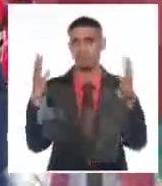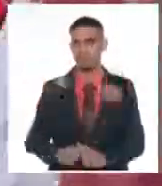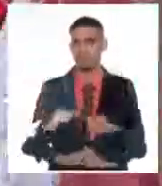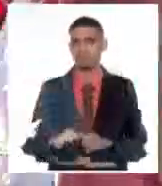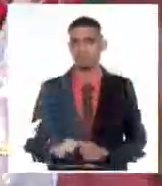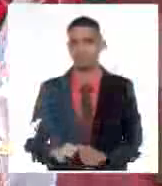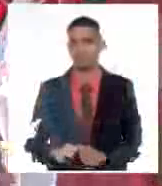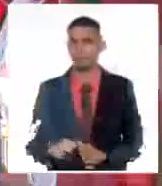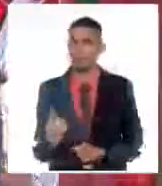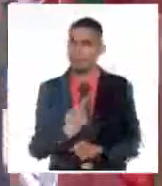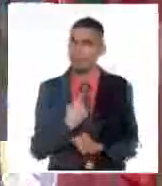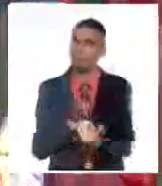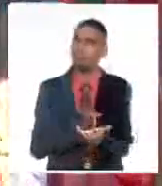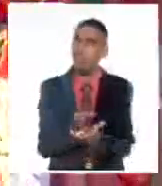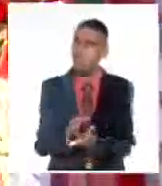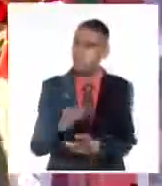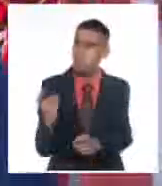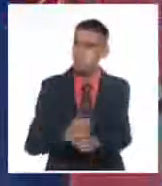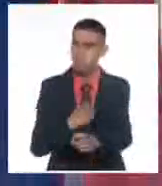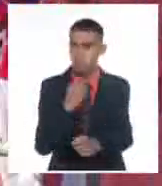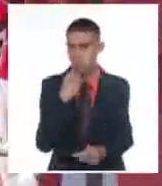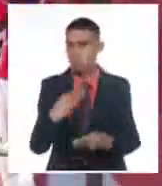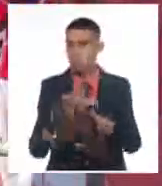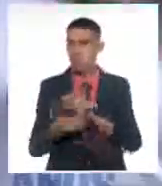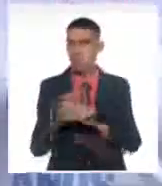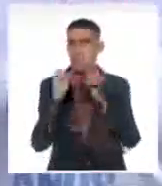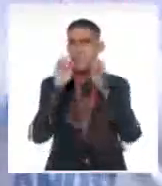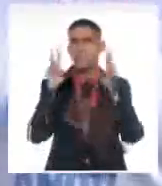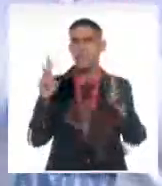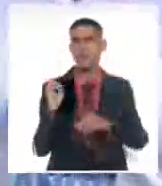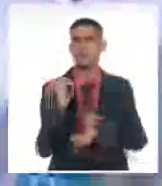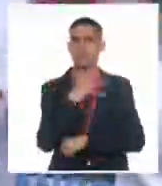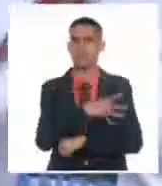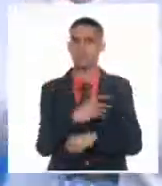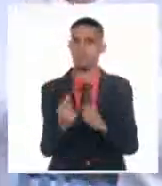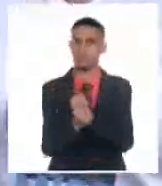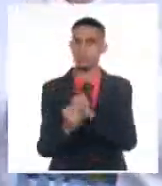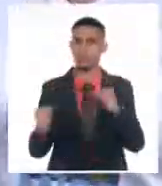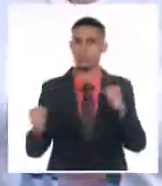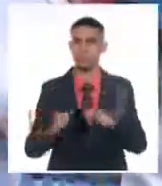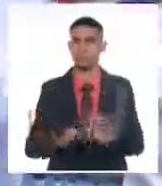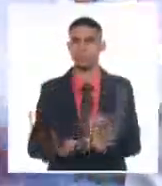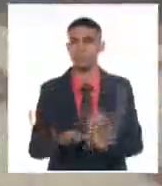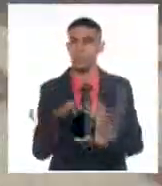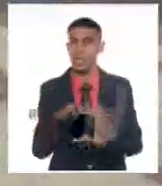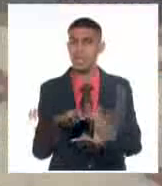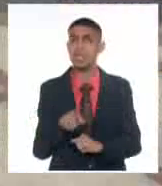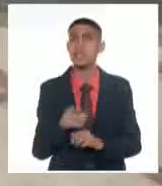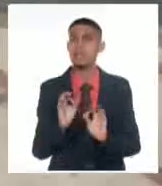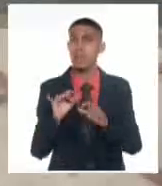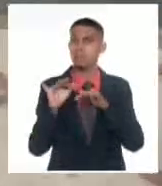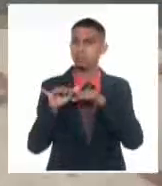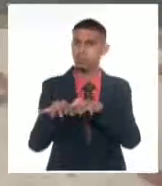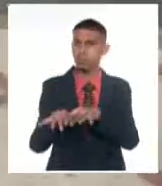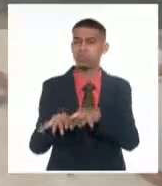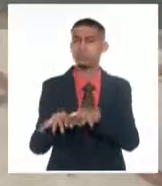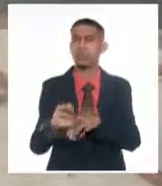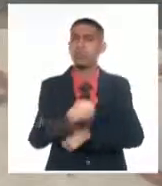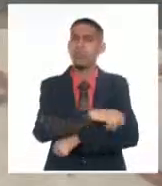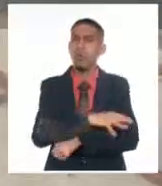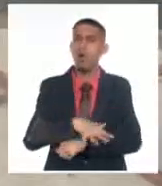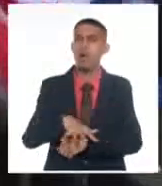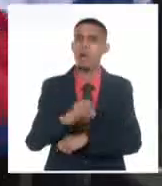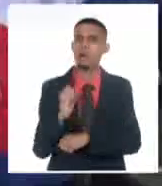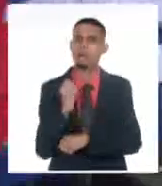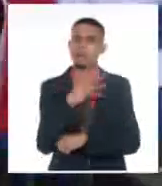Seguimos y seguiremos luchando. ¡Viva Palestina libre! En el acto de apoyo a la causa del pueblo palestino, varias voces se